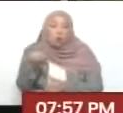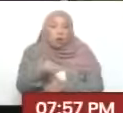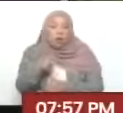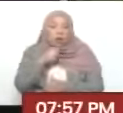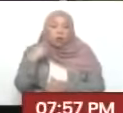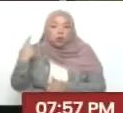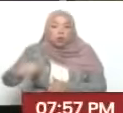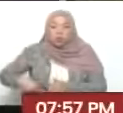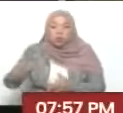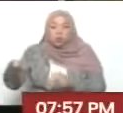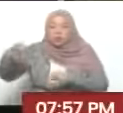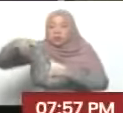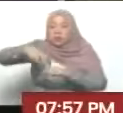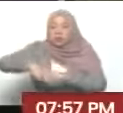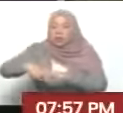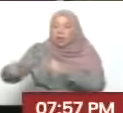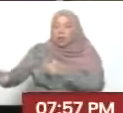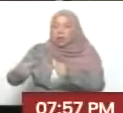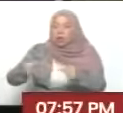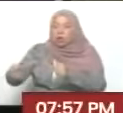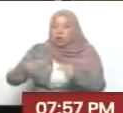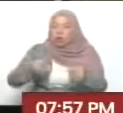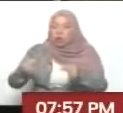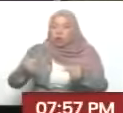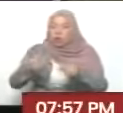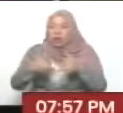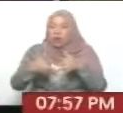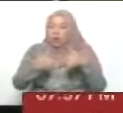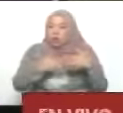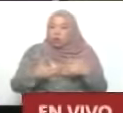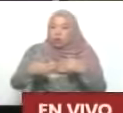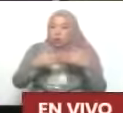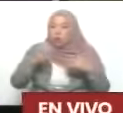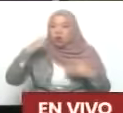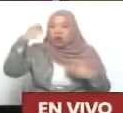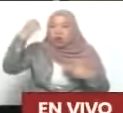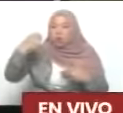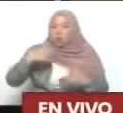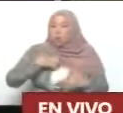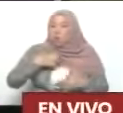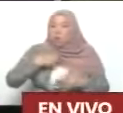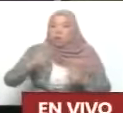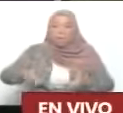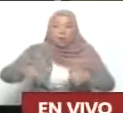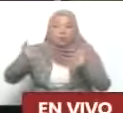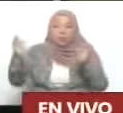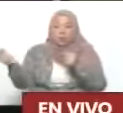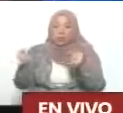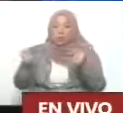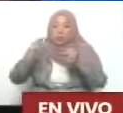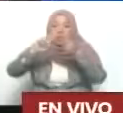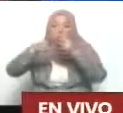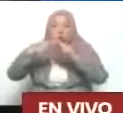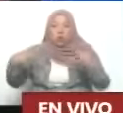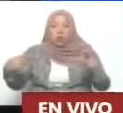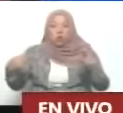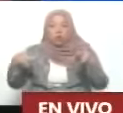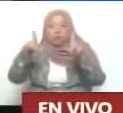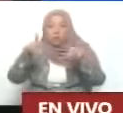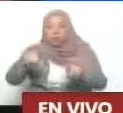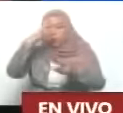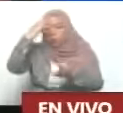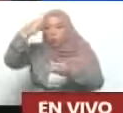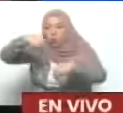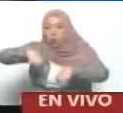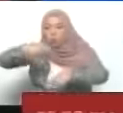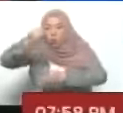se sentaran, querían sentarse, pero ni Estados Unidos ni Europa les dejó sentarse a discutir la paz. Y había un preacuerdo ya. Había,